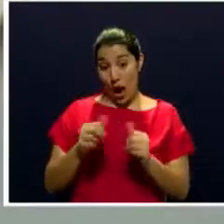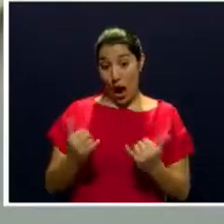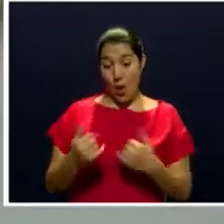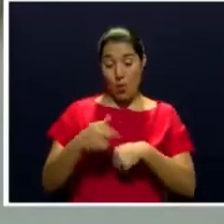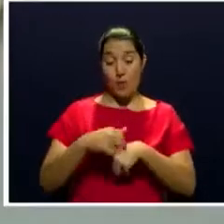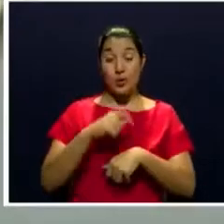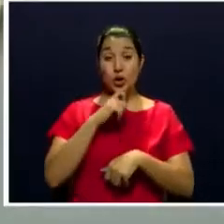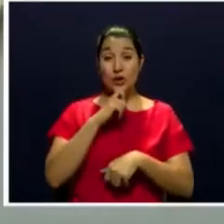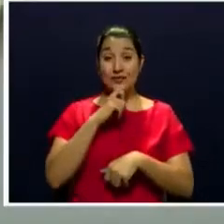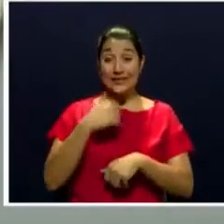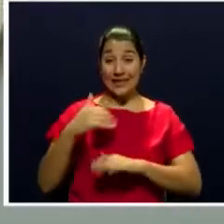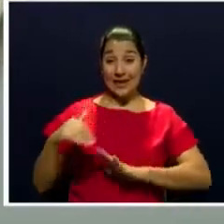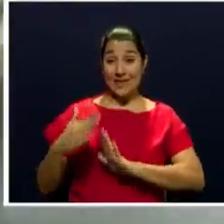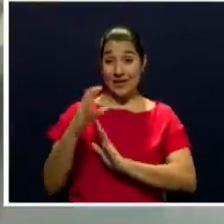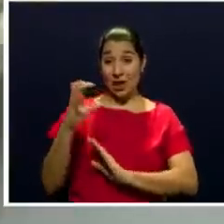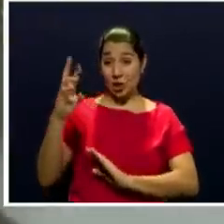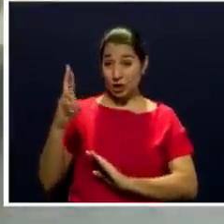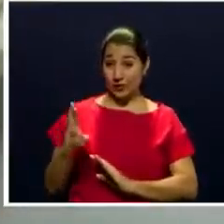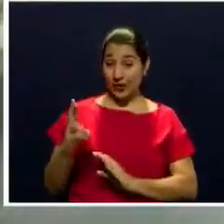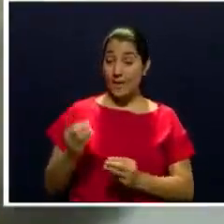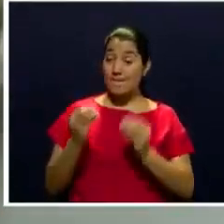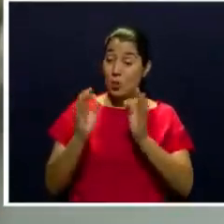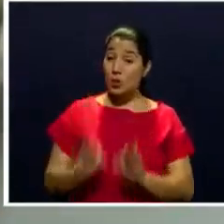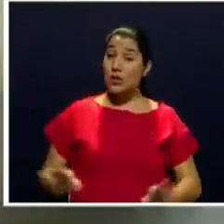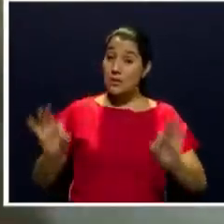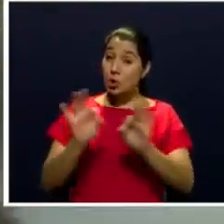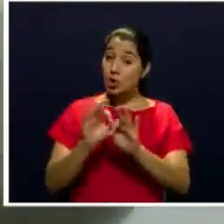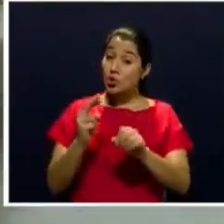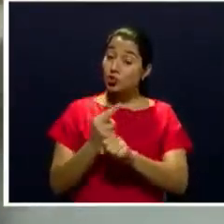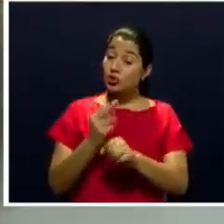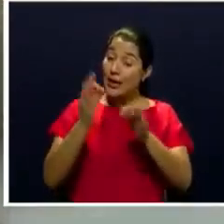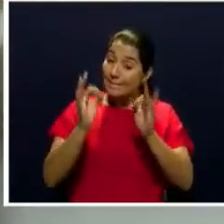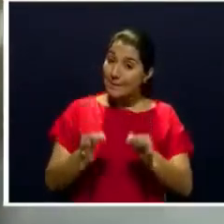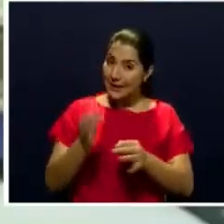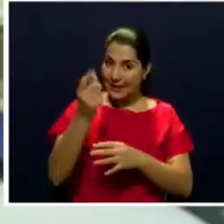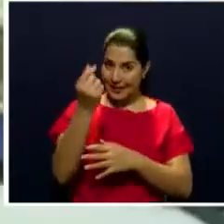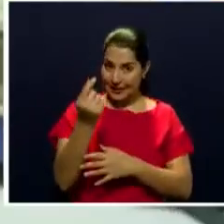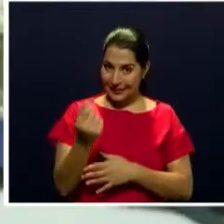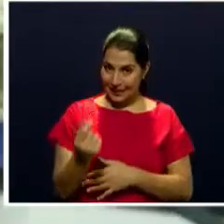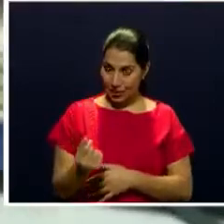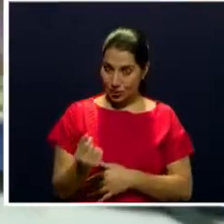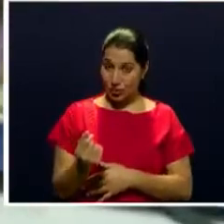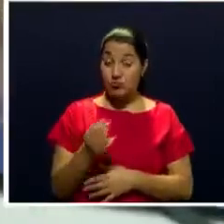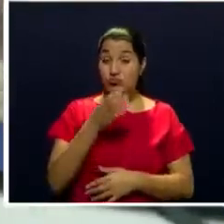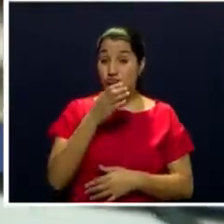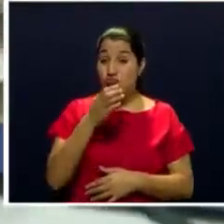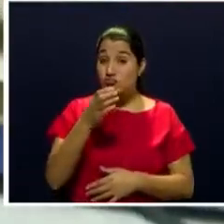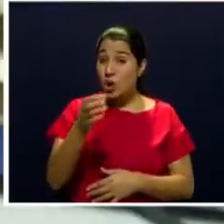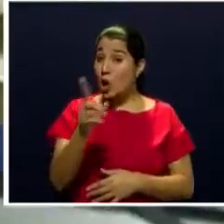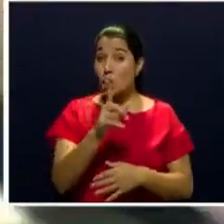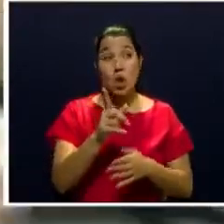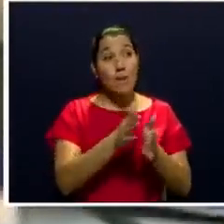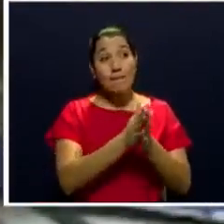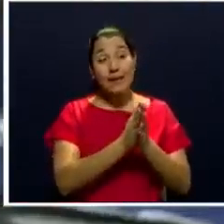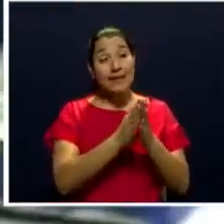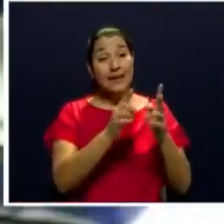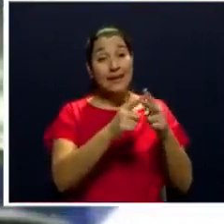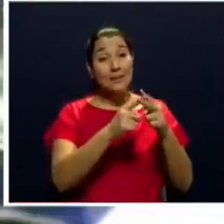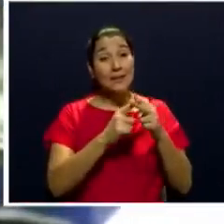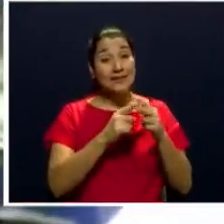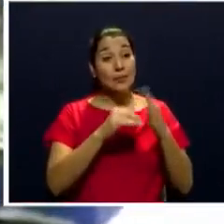país a raíz de la pandemia es indispensable hacer un buen uso del recurso presupuestario. Recomienda no endeudarse en dólares si